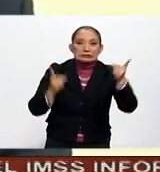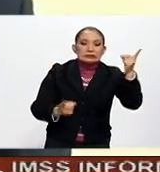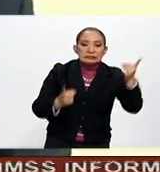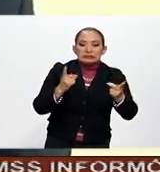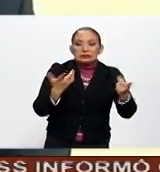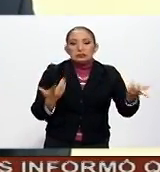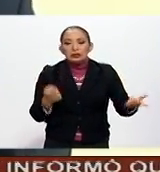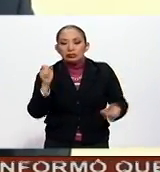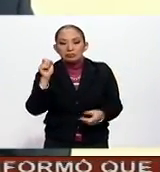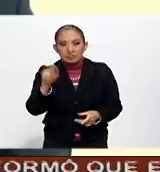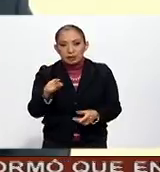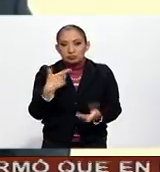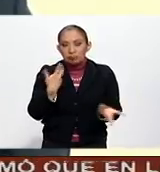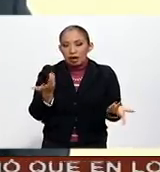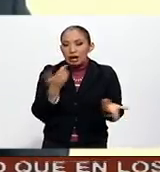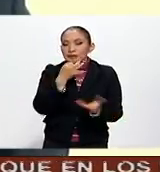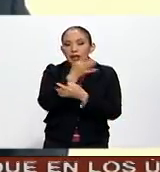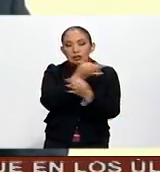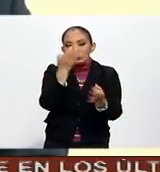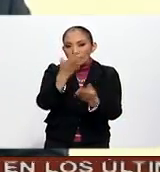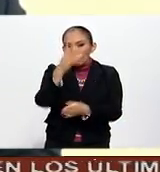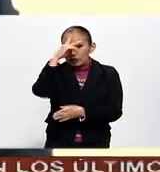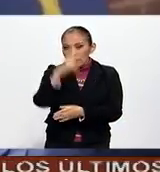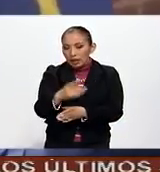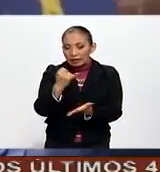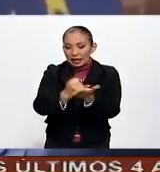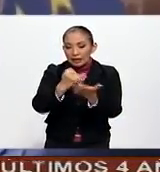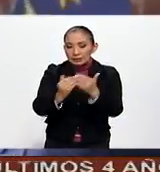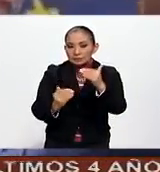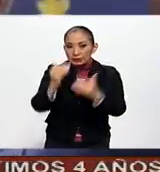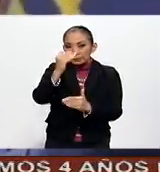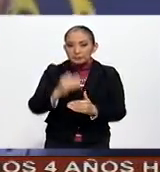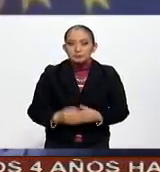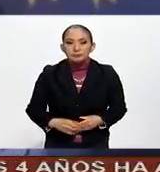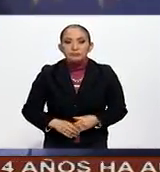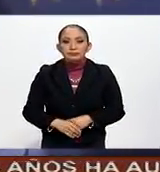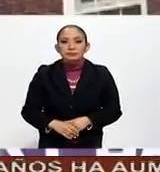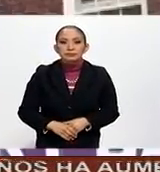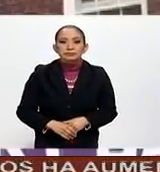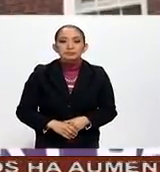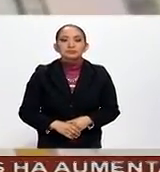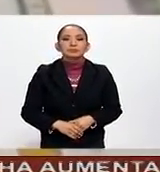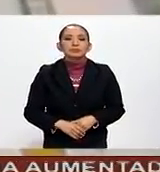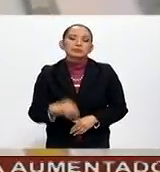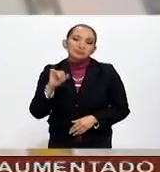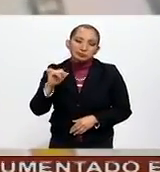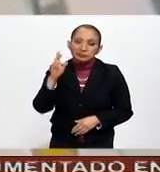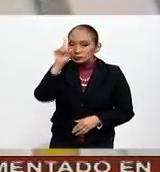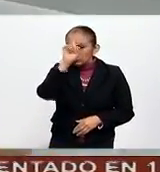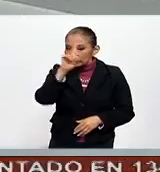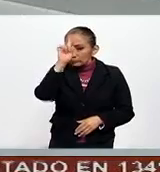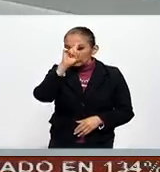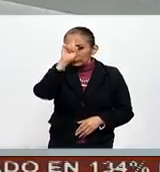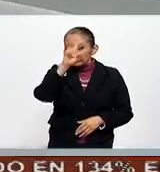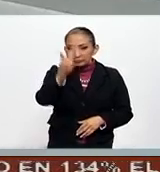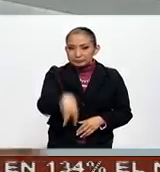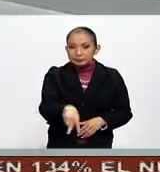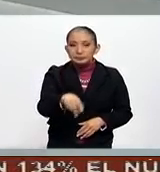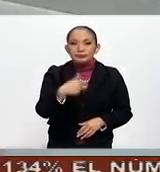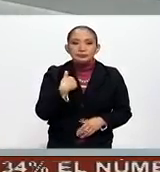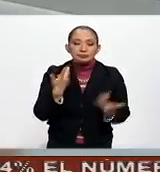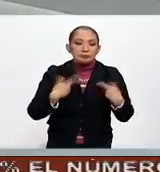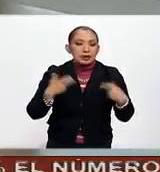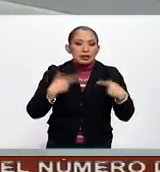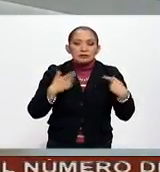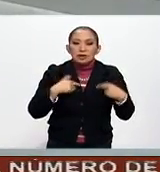con respecto a esta medida que anunció el Banco de México de subir las tasas de interés? Pues sí, mira, lo más recomendable es que, la